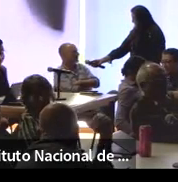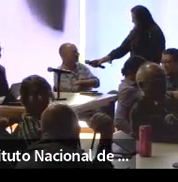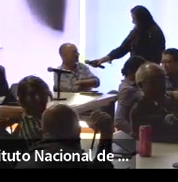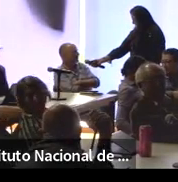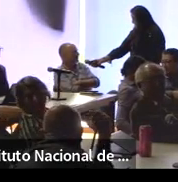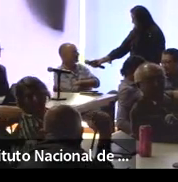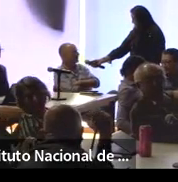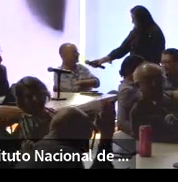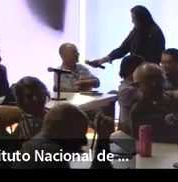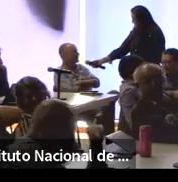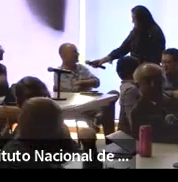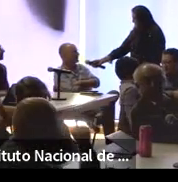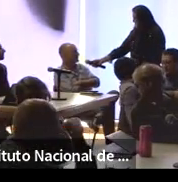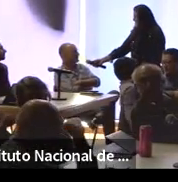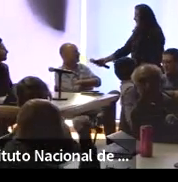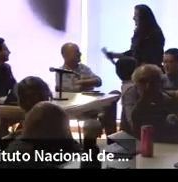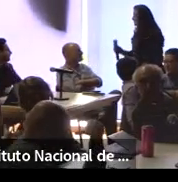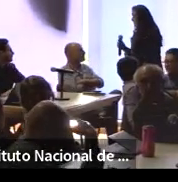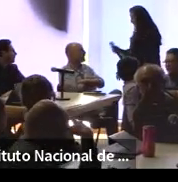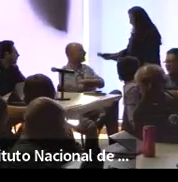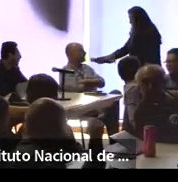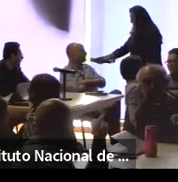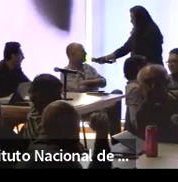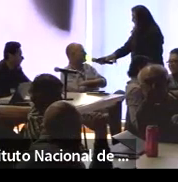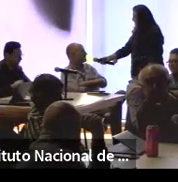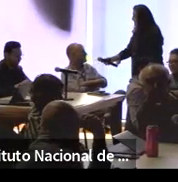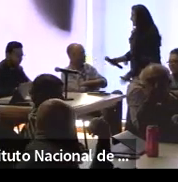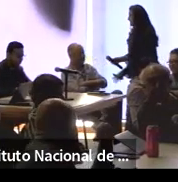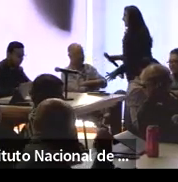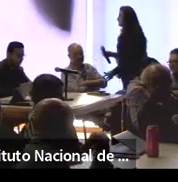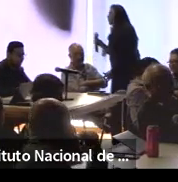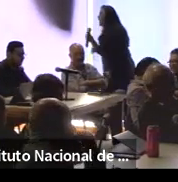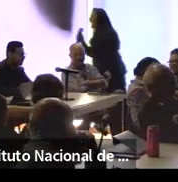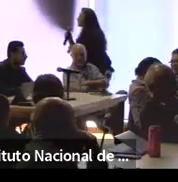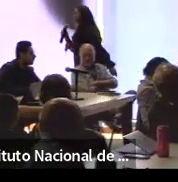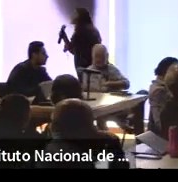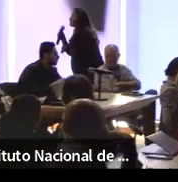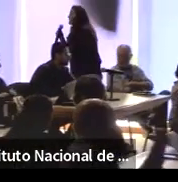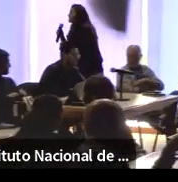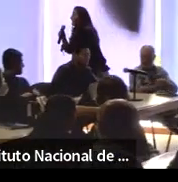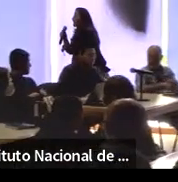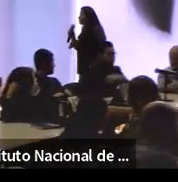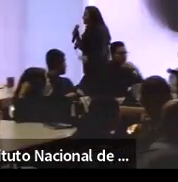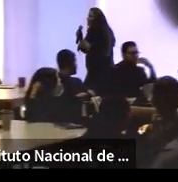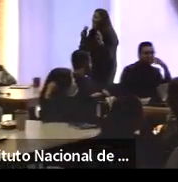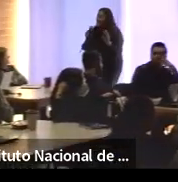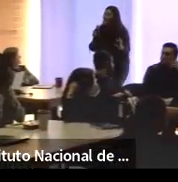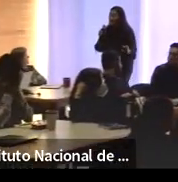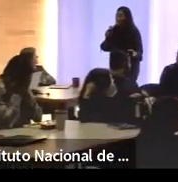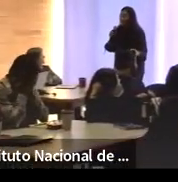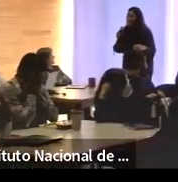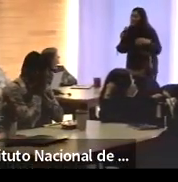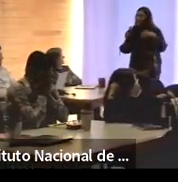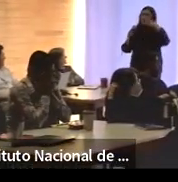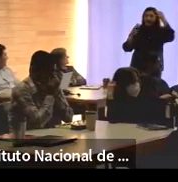adivinar e ir preparado Pero pero a veces latino Exacto usted qué piensa O sea no me diga